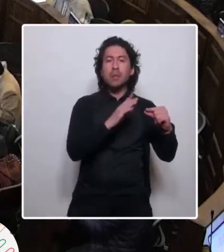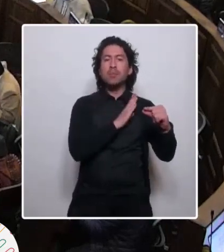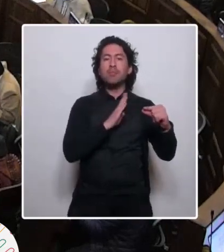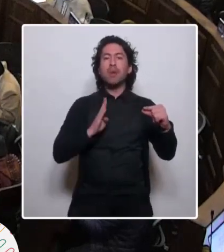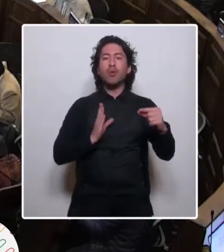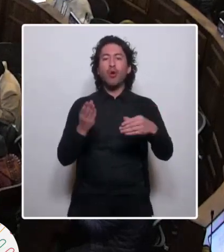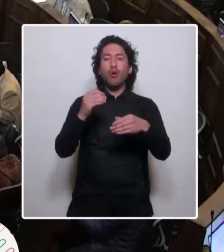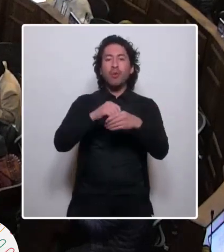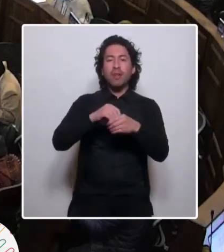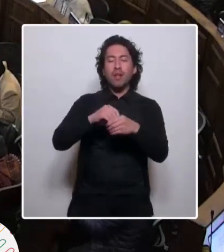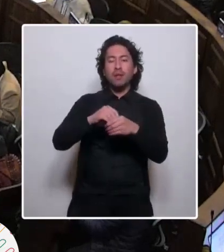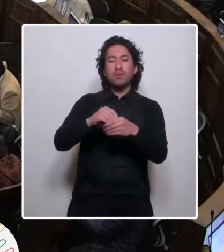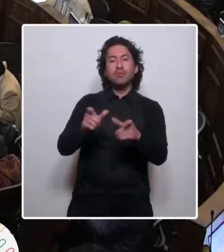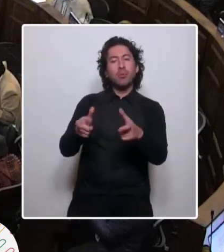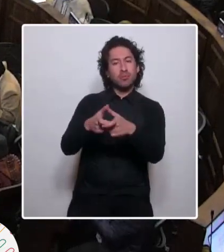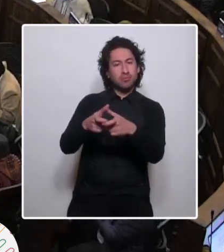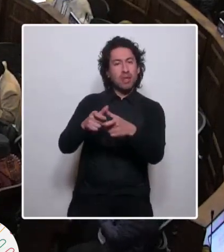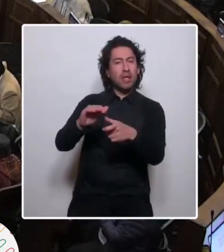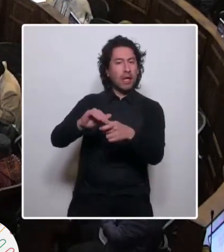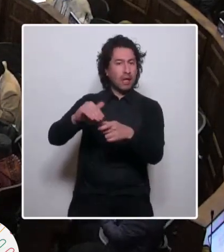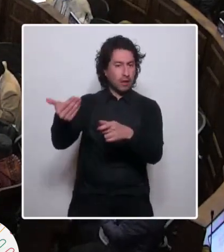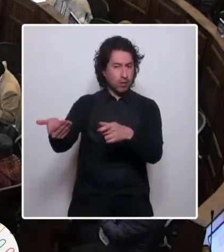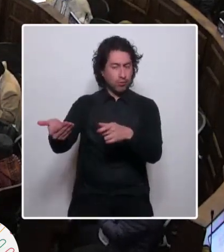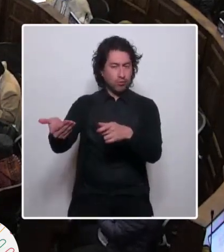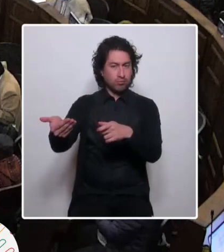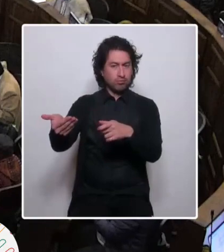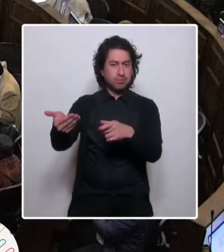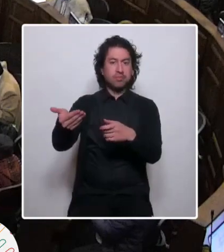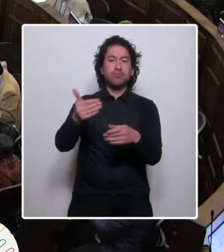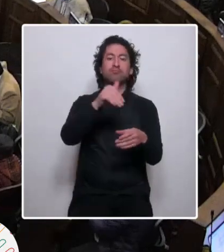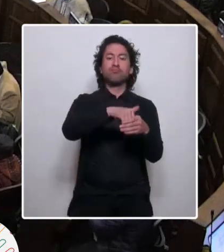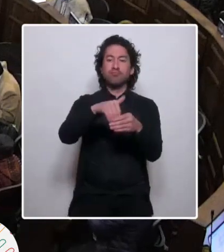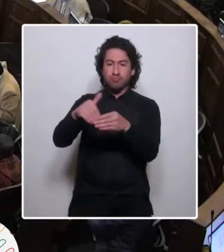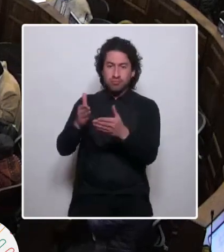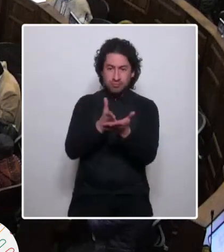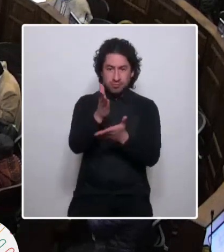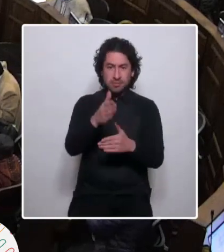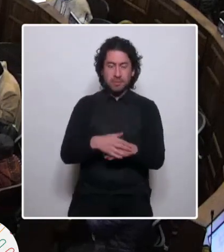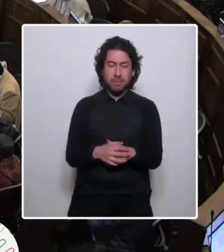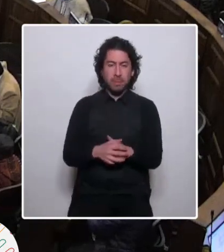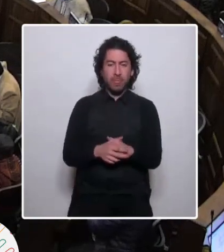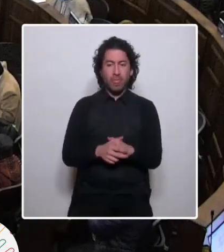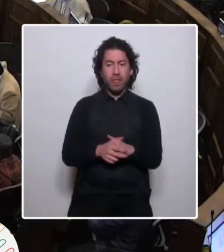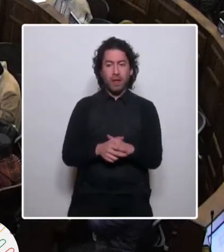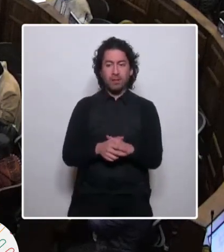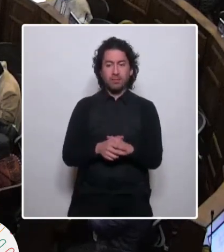de Asignaciones. Se abre la votación.